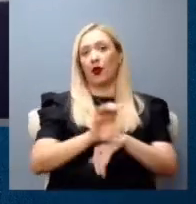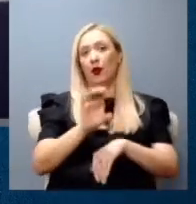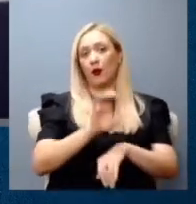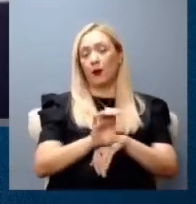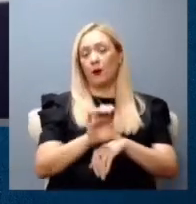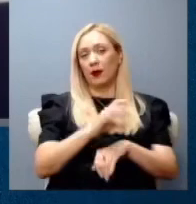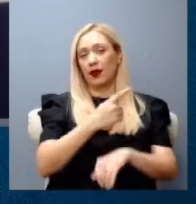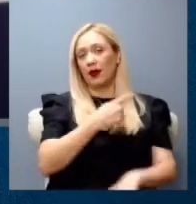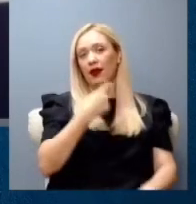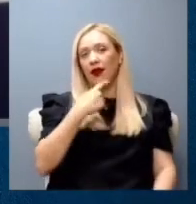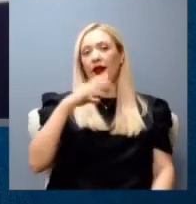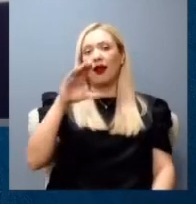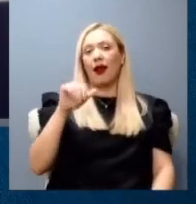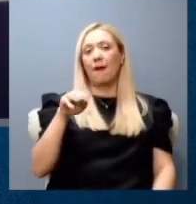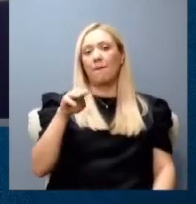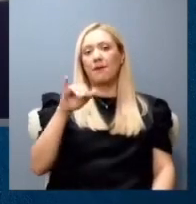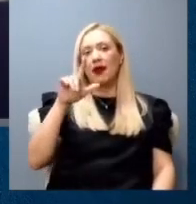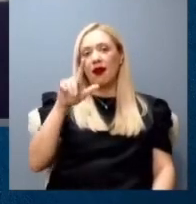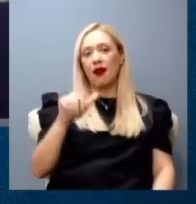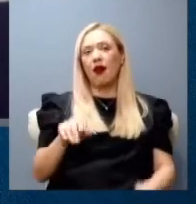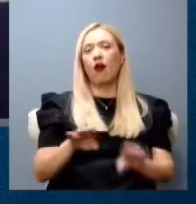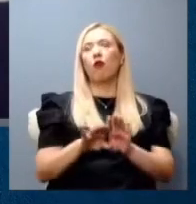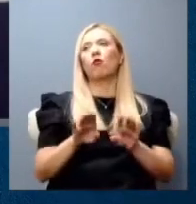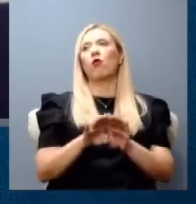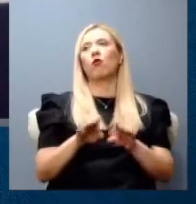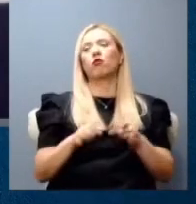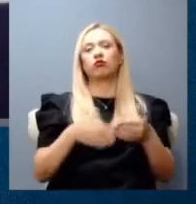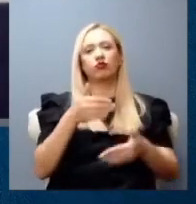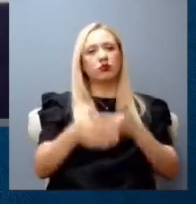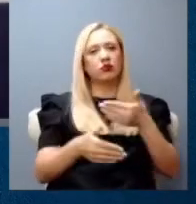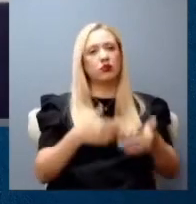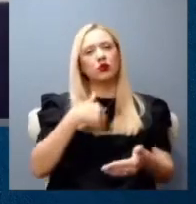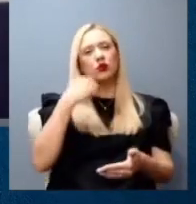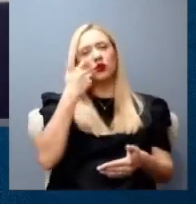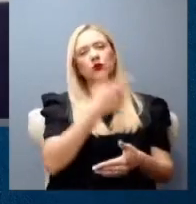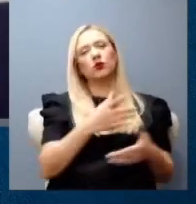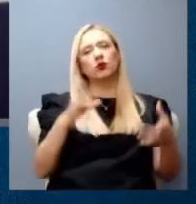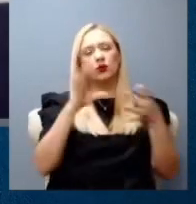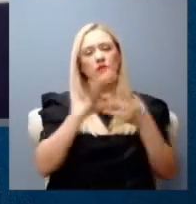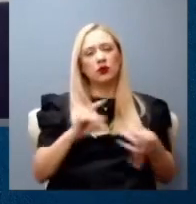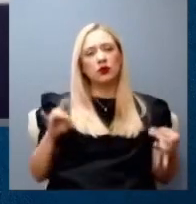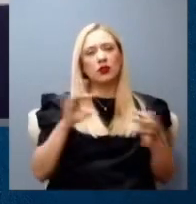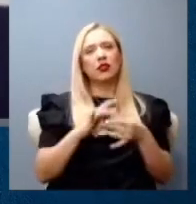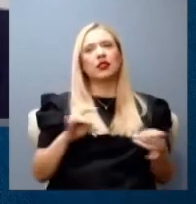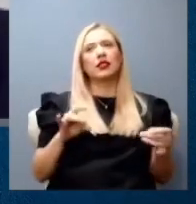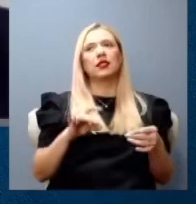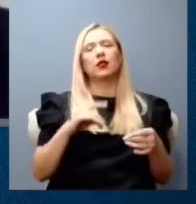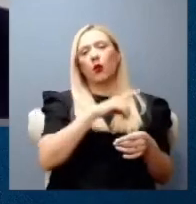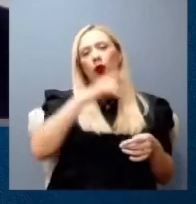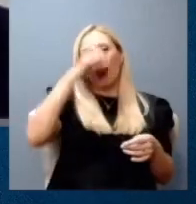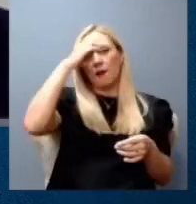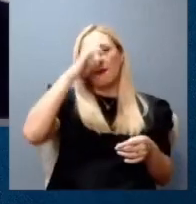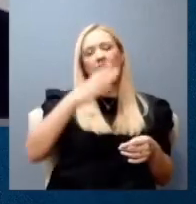de las notas de la justicia transicional en Colombia, pero me gustaría que ahondaras en tu experiencia.